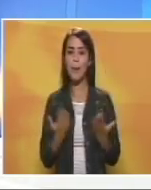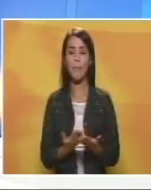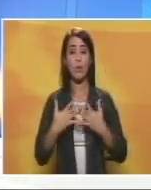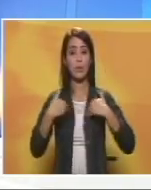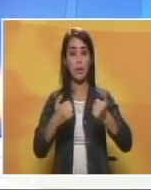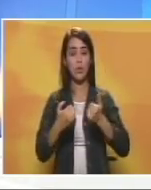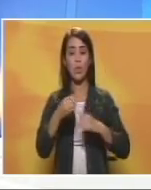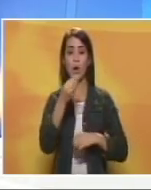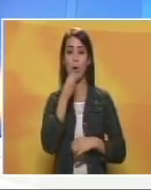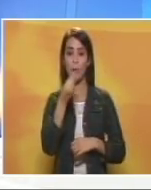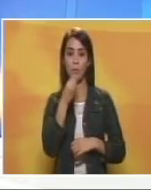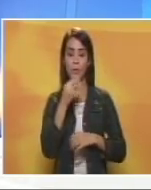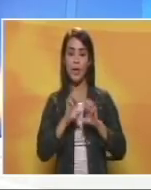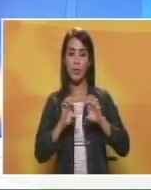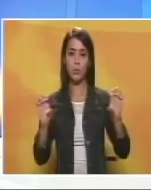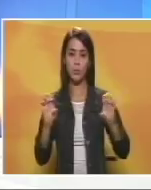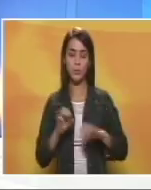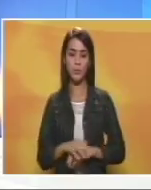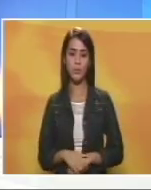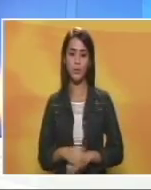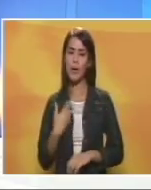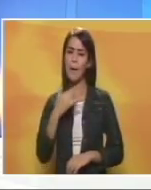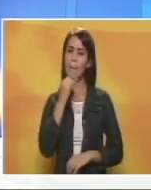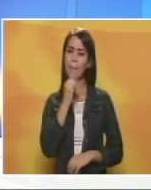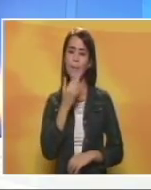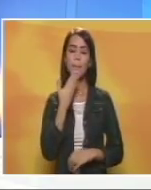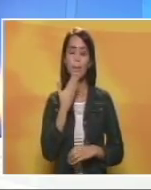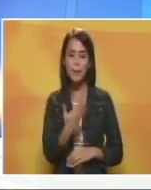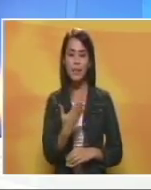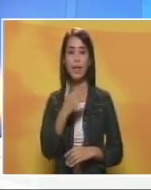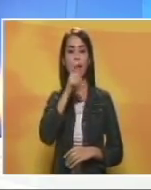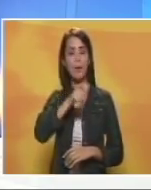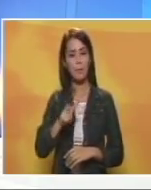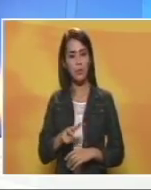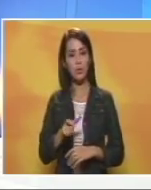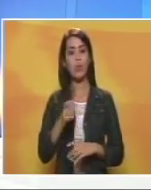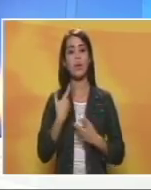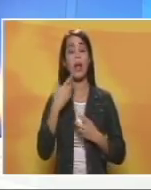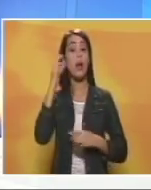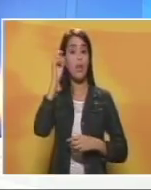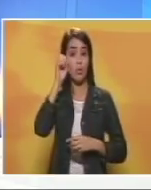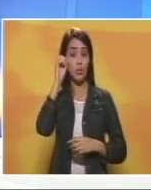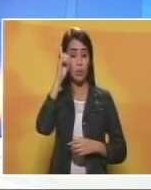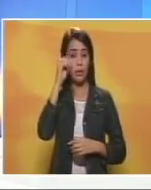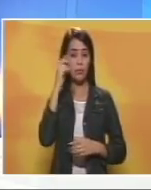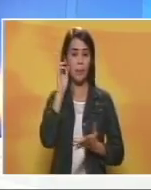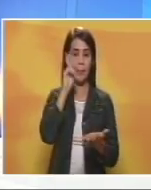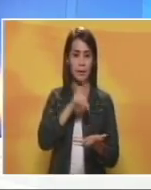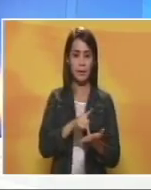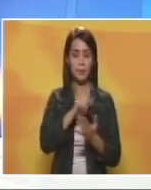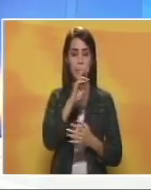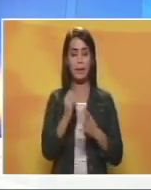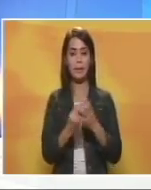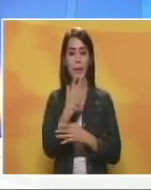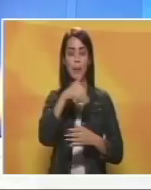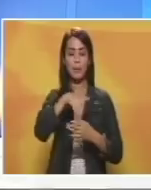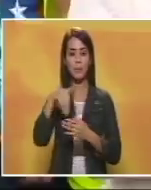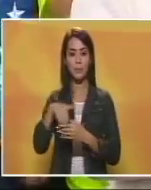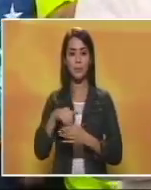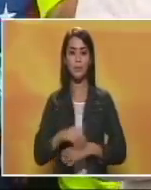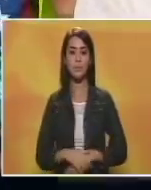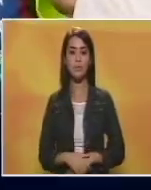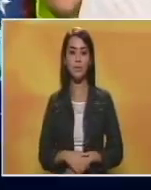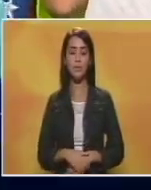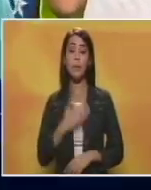salud, alimentación y educación, por lo que insistió a los educadores a participar masivamente en los comicios del próximo 20 de mayo.